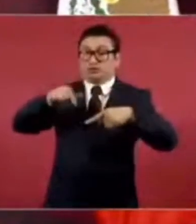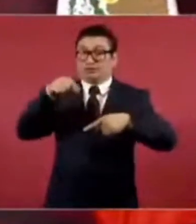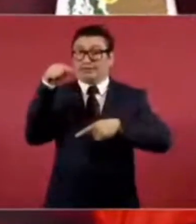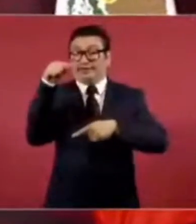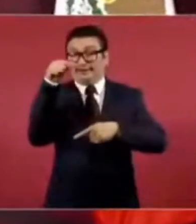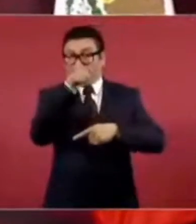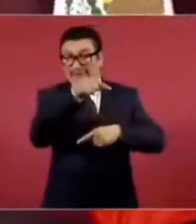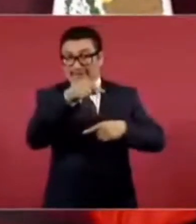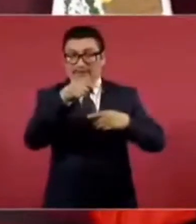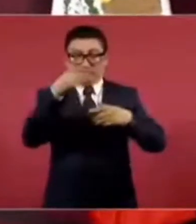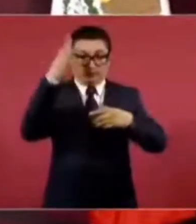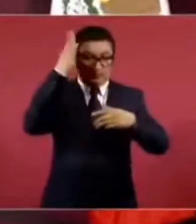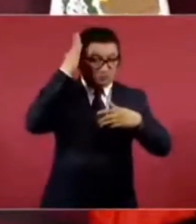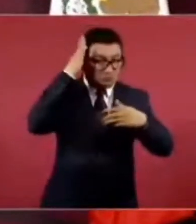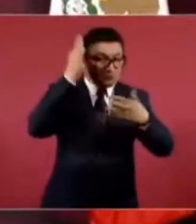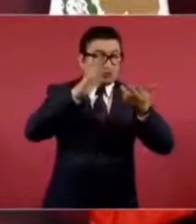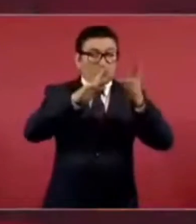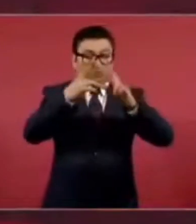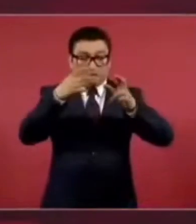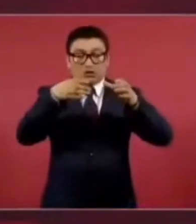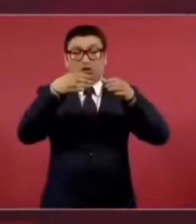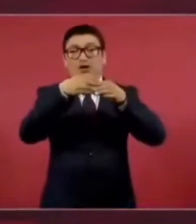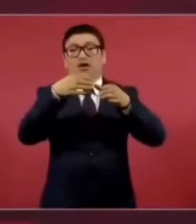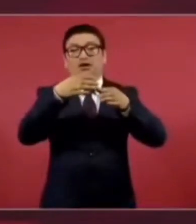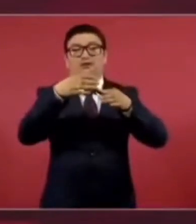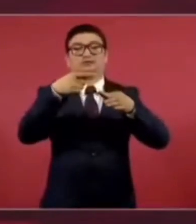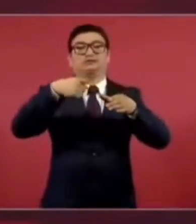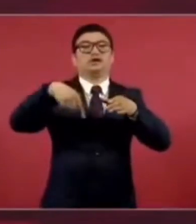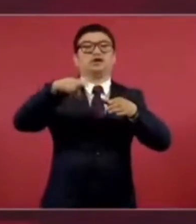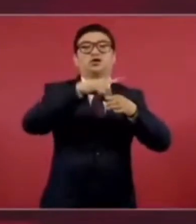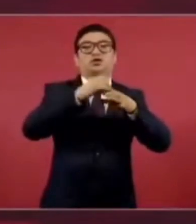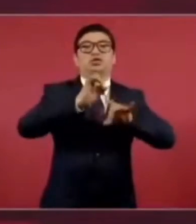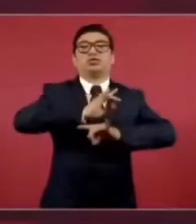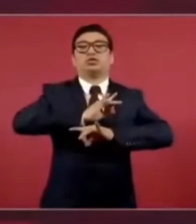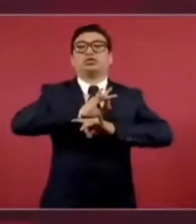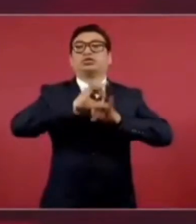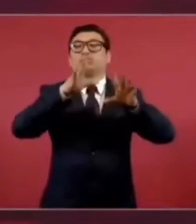dirigentes revolucionarios se corrompen,